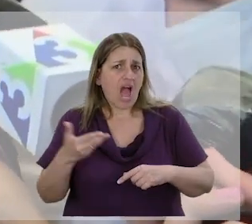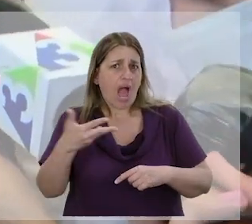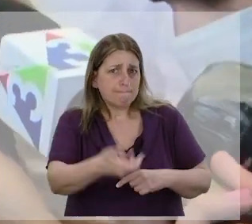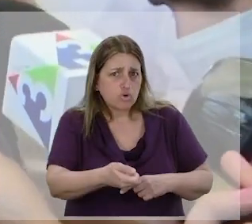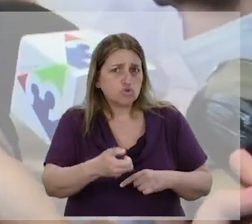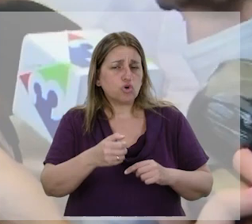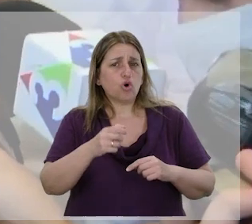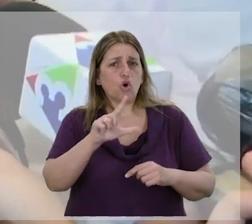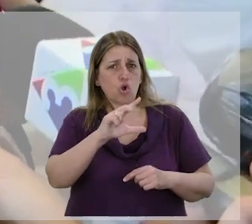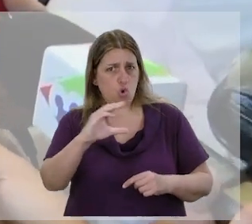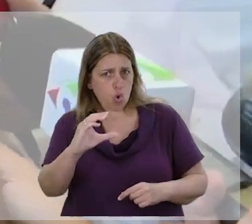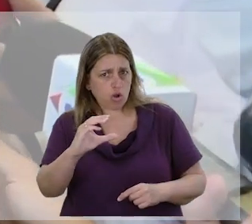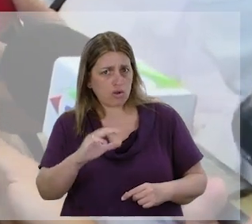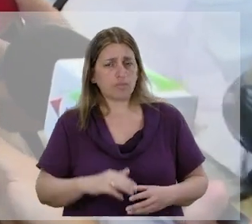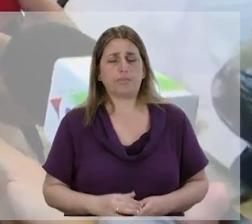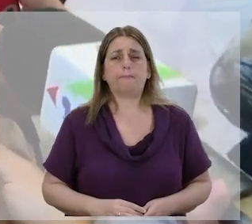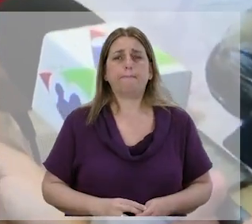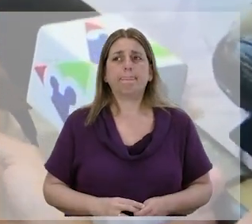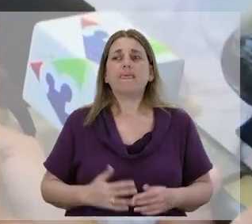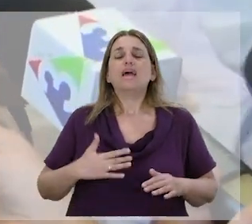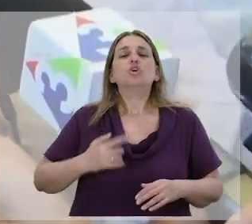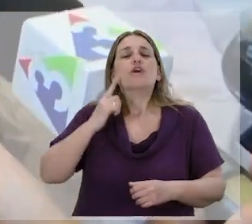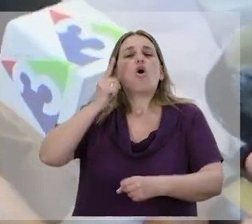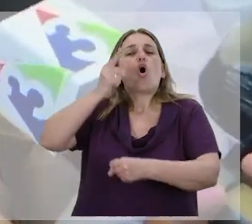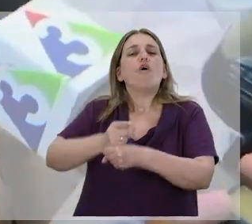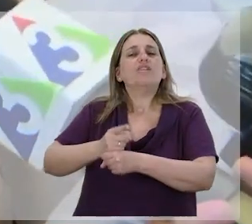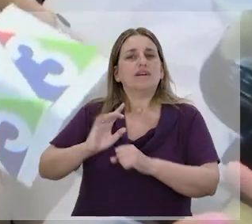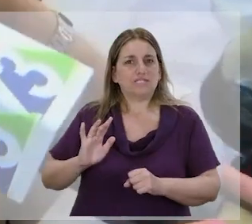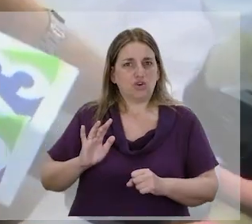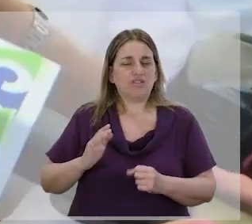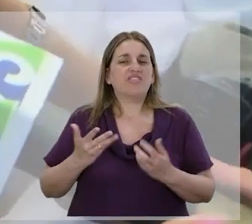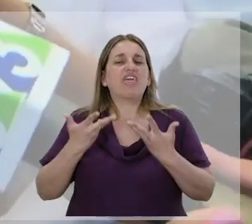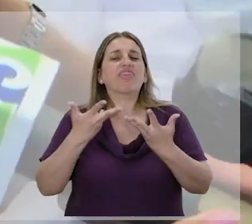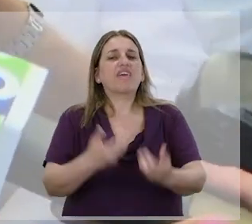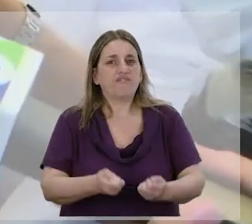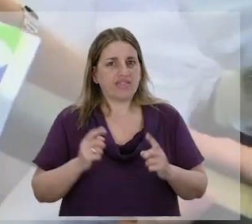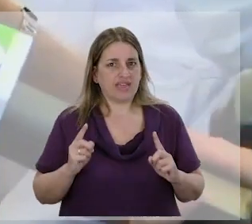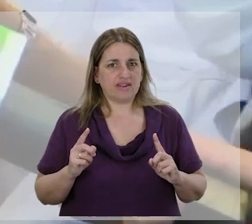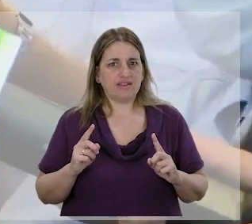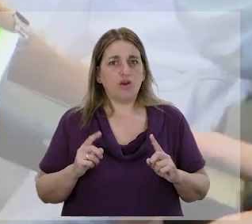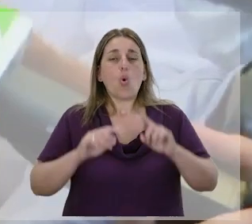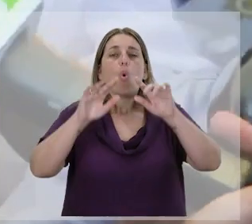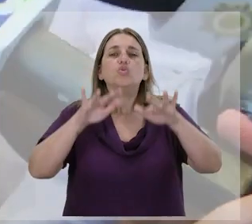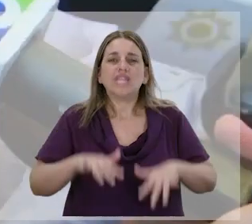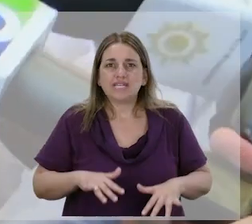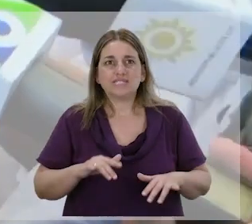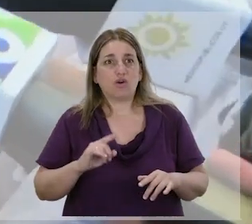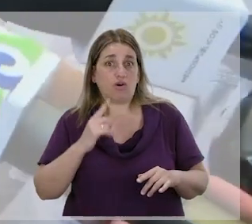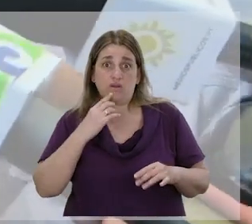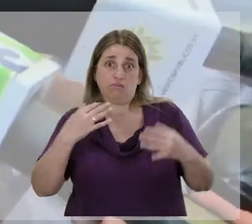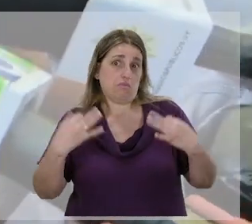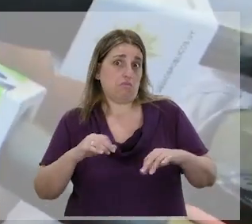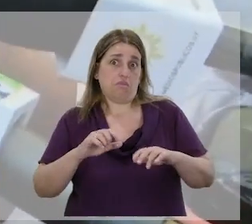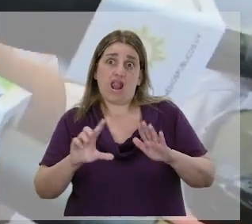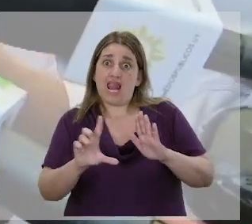campaña, entonces, de la luz. Yo tengo la obligación de